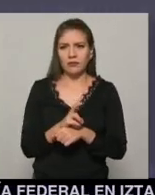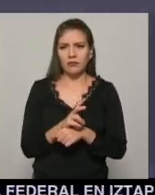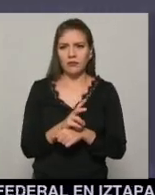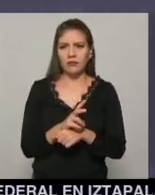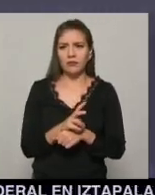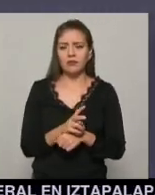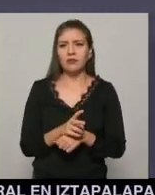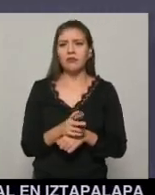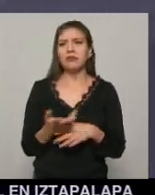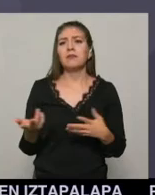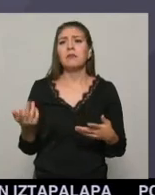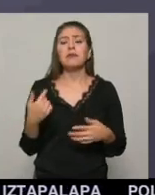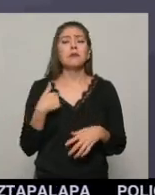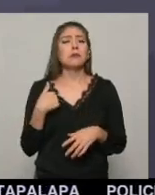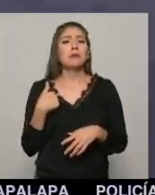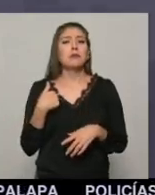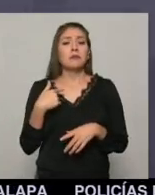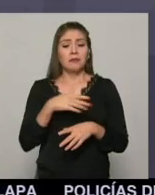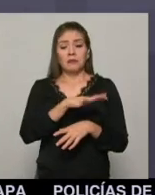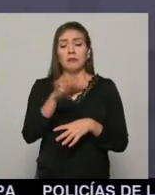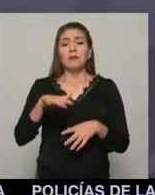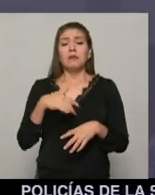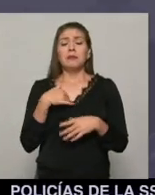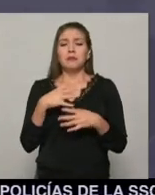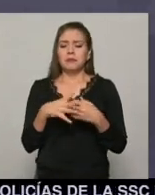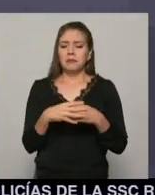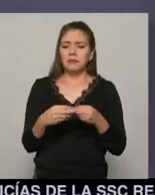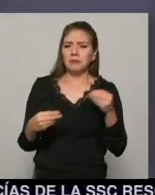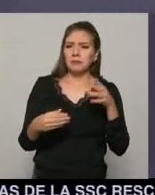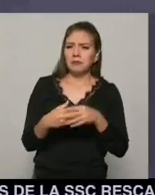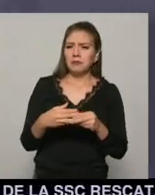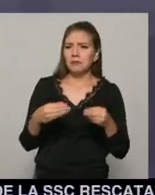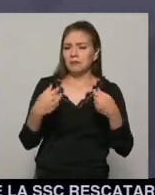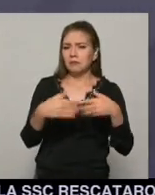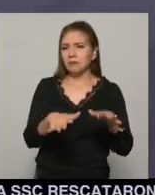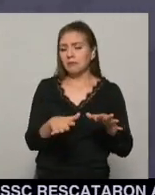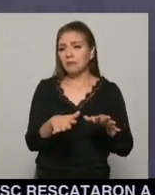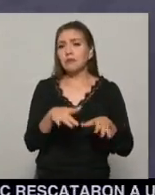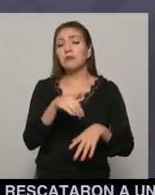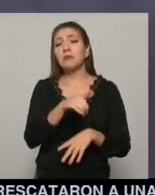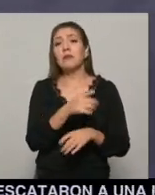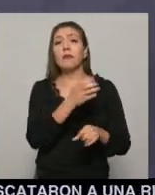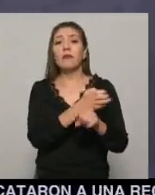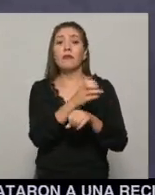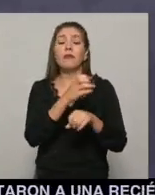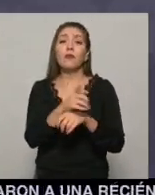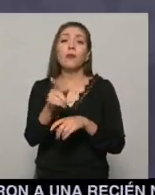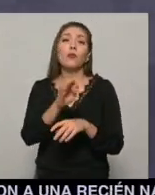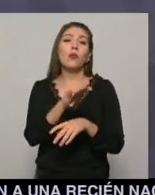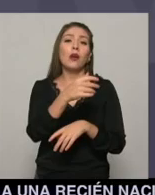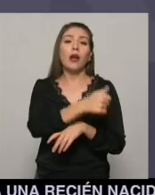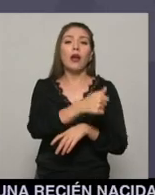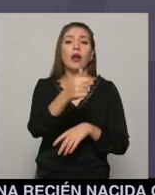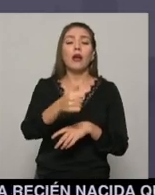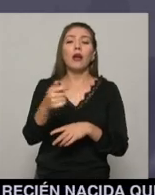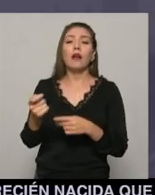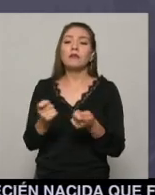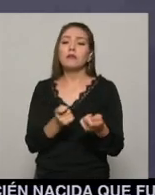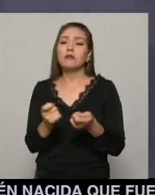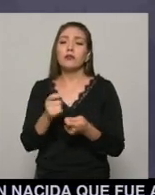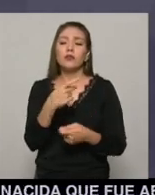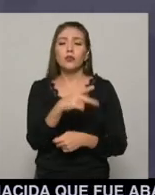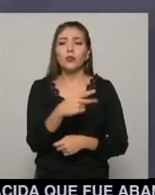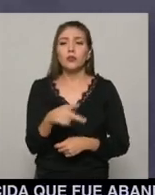lavo las manos y entonces le abro la puerta a que un estado pueda regular y entonces yo pueda hacer